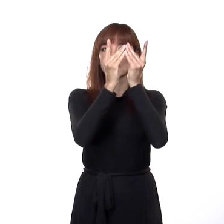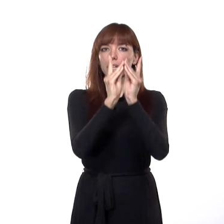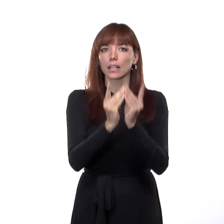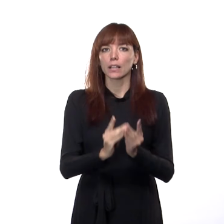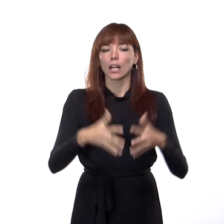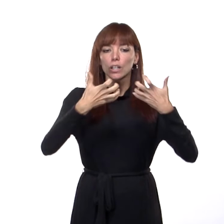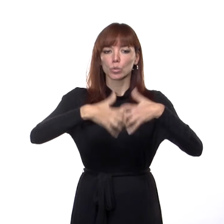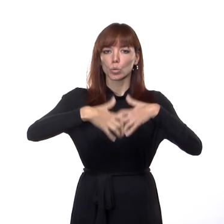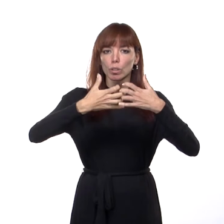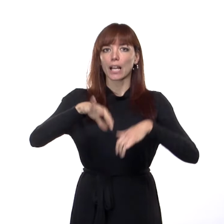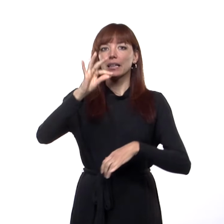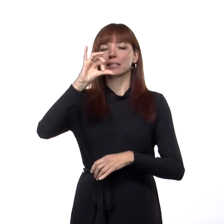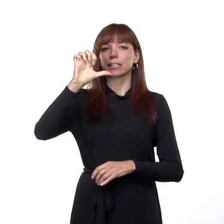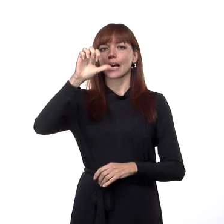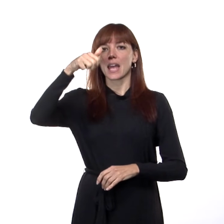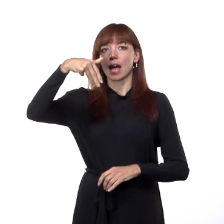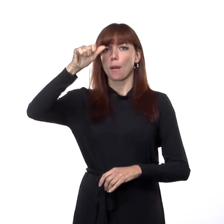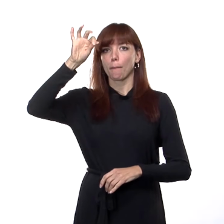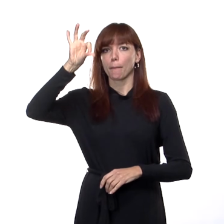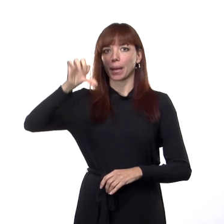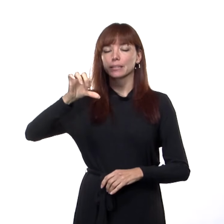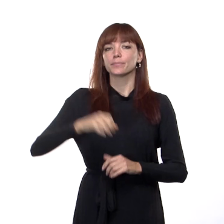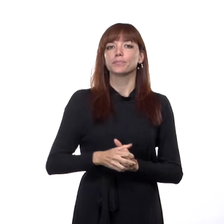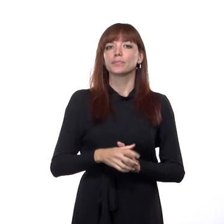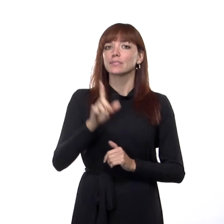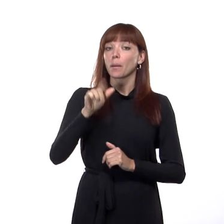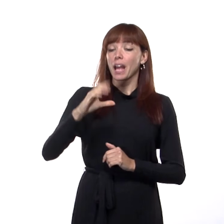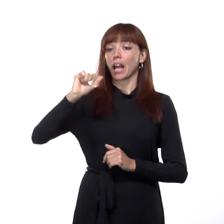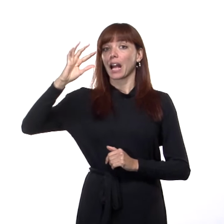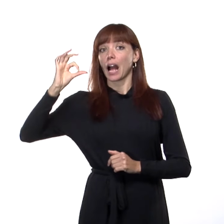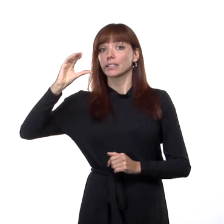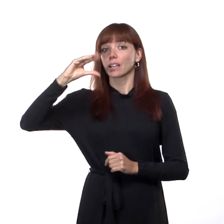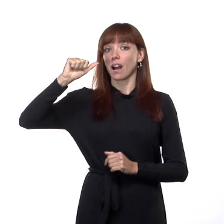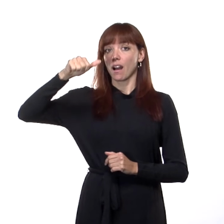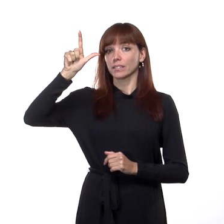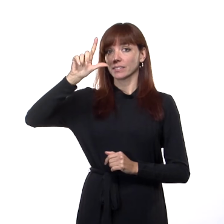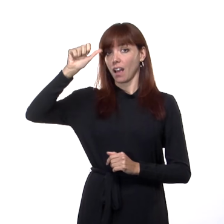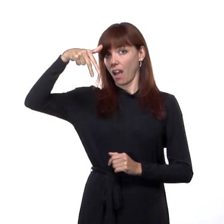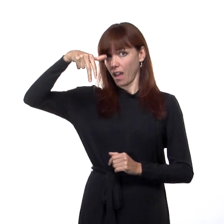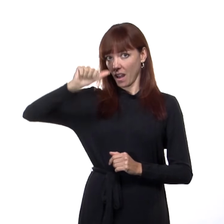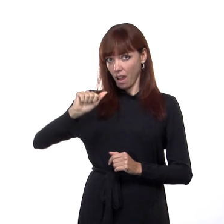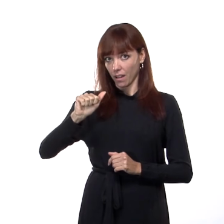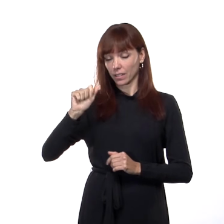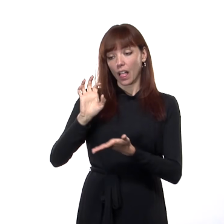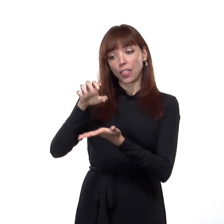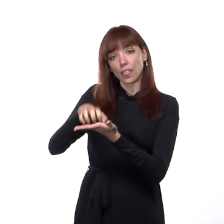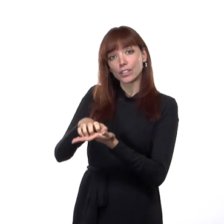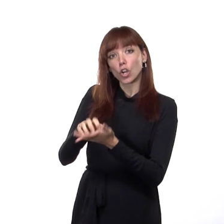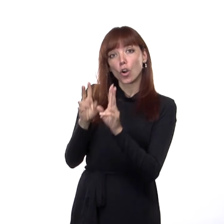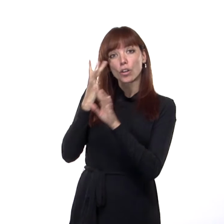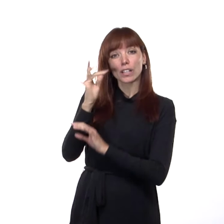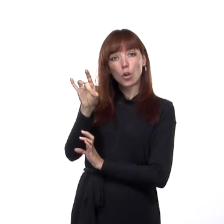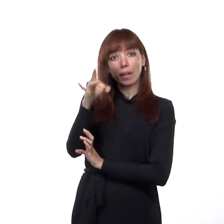industrial en siemens tenemos a juan jose antonio cascallana que es del centro de innovación de